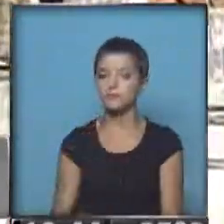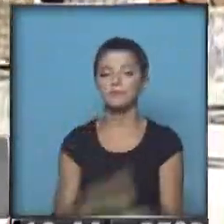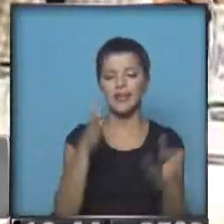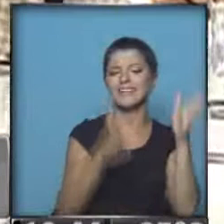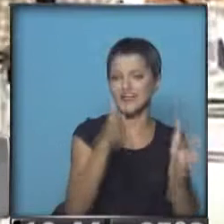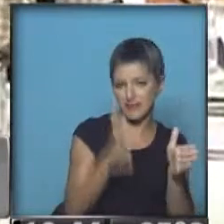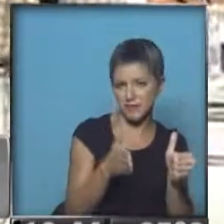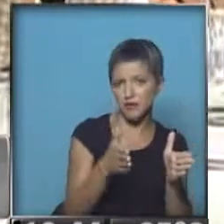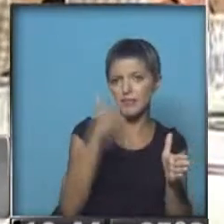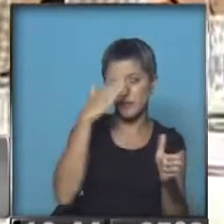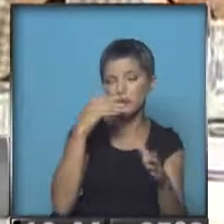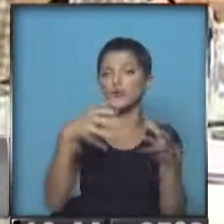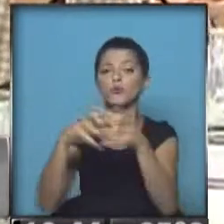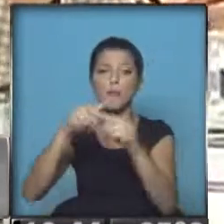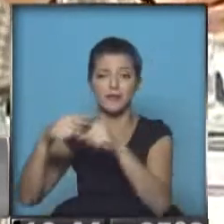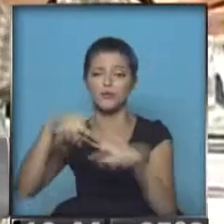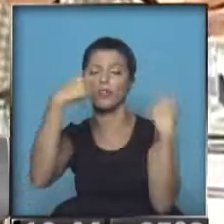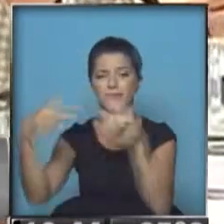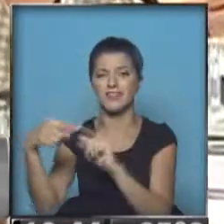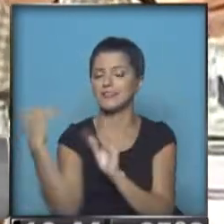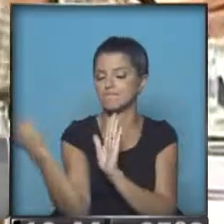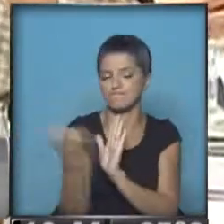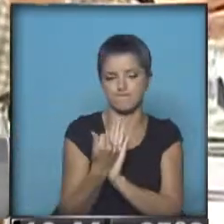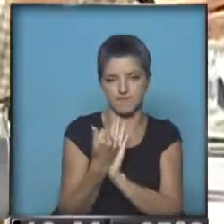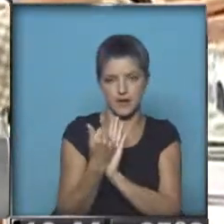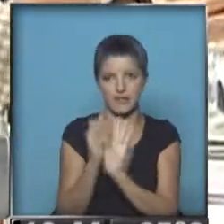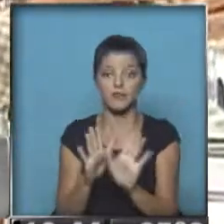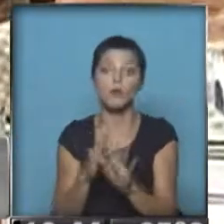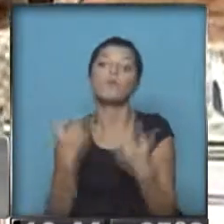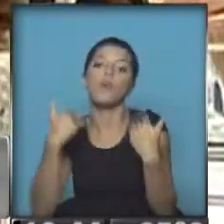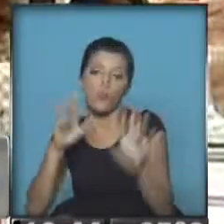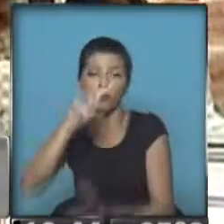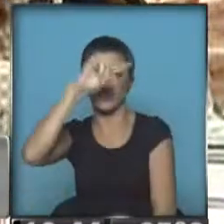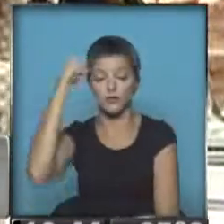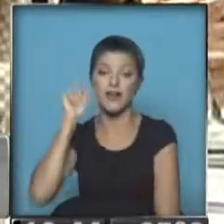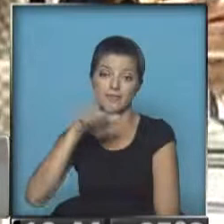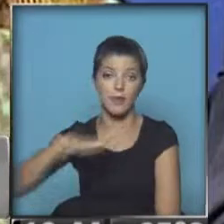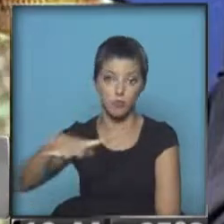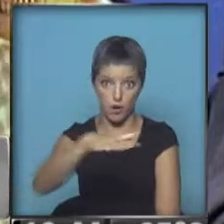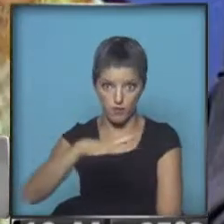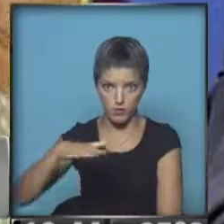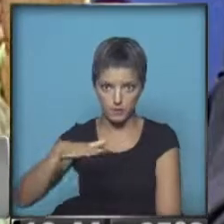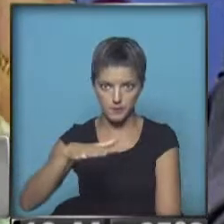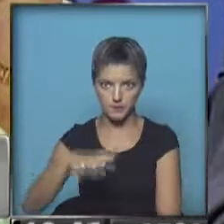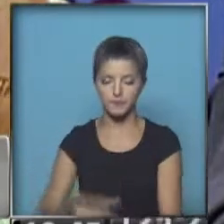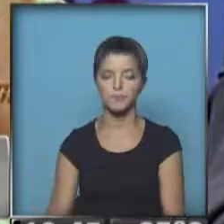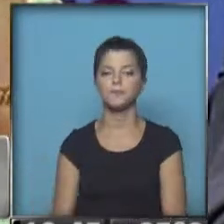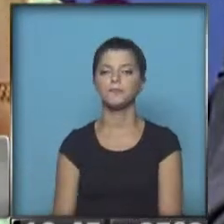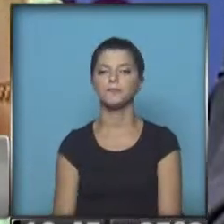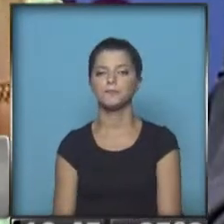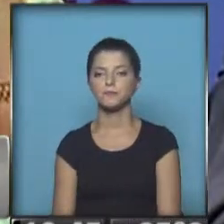marcó a fuego a los partidos políticos en la Argentina, por lo menos a los nacionales y populares. Y